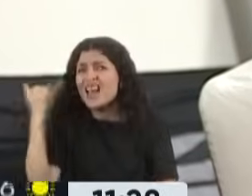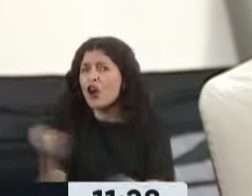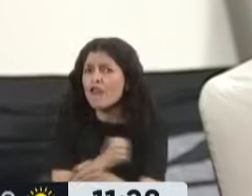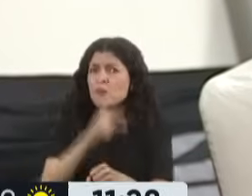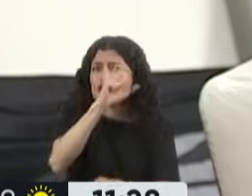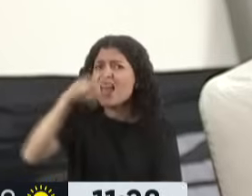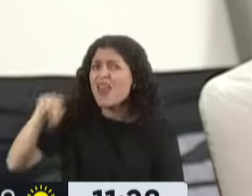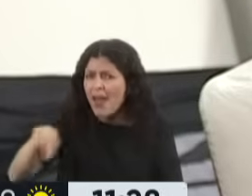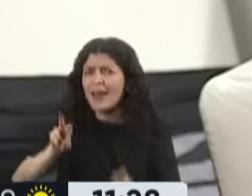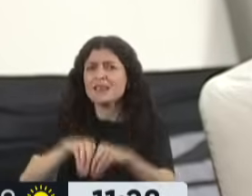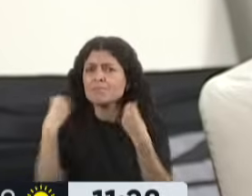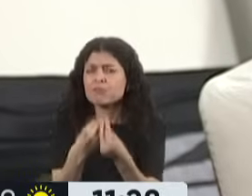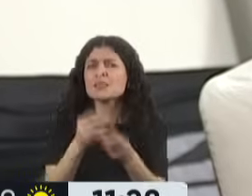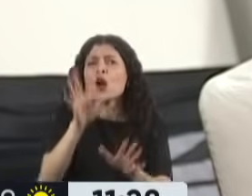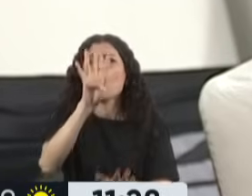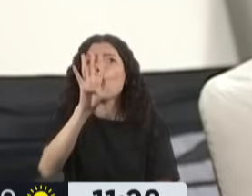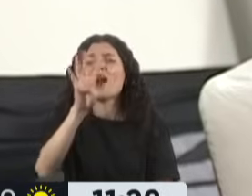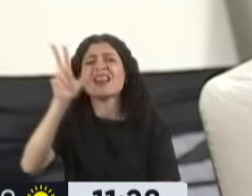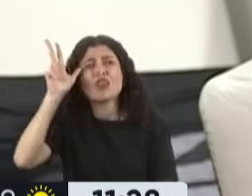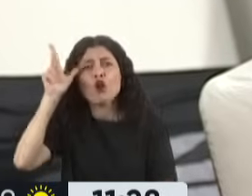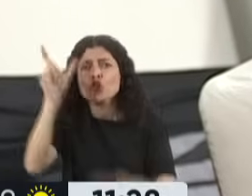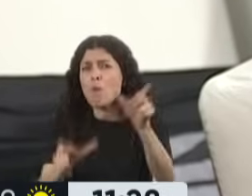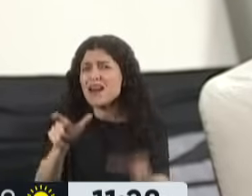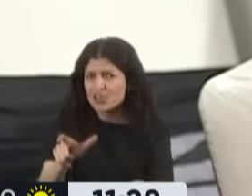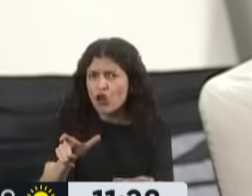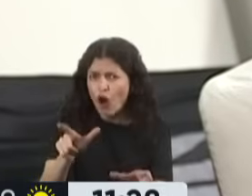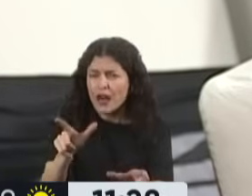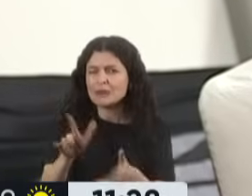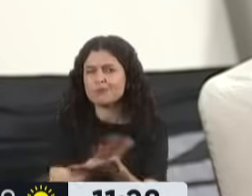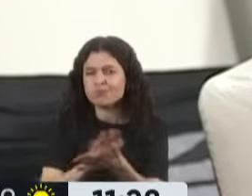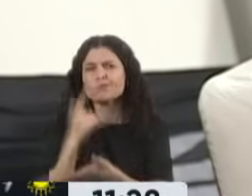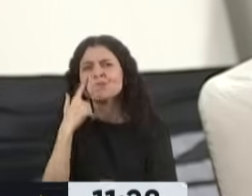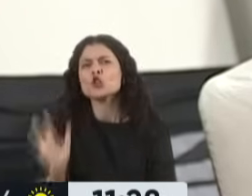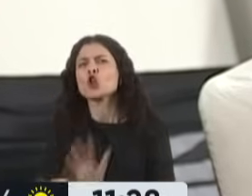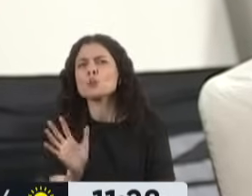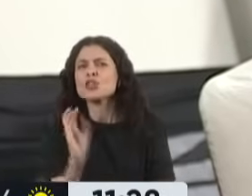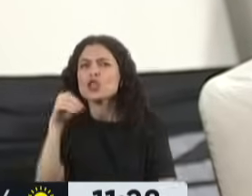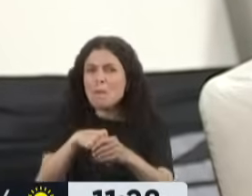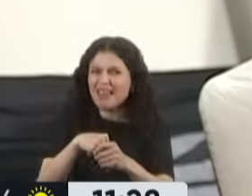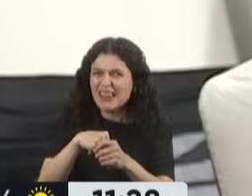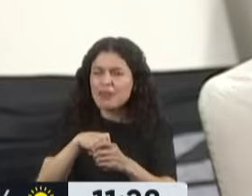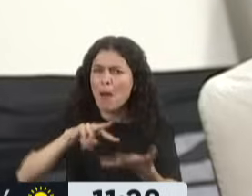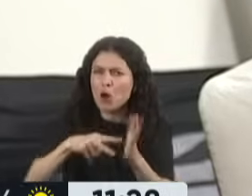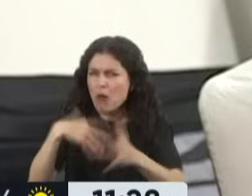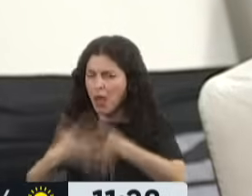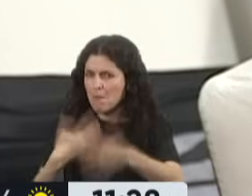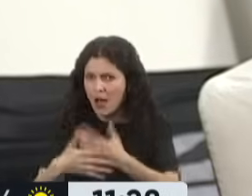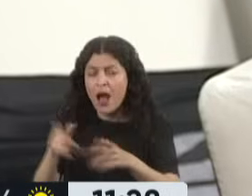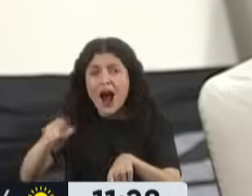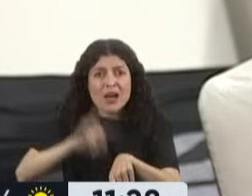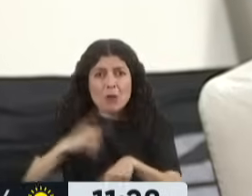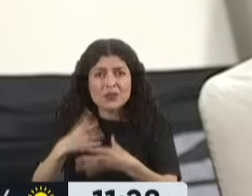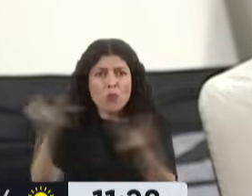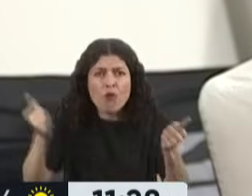menos 48 personas involucradas, sospechosas por esos actos, están prófugas acá